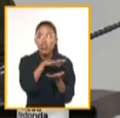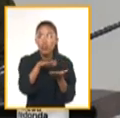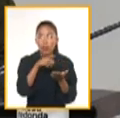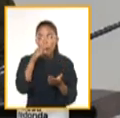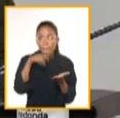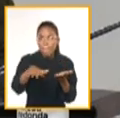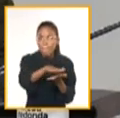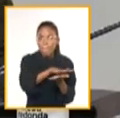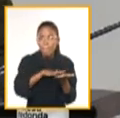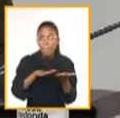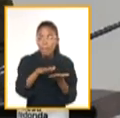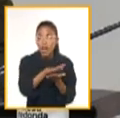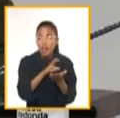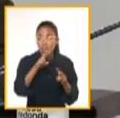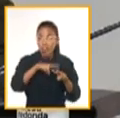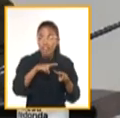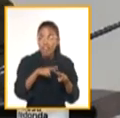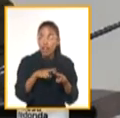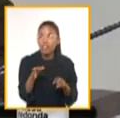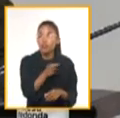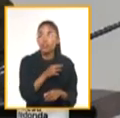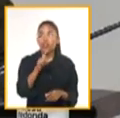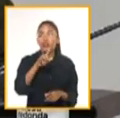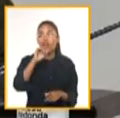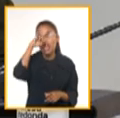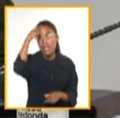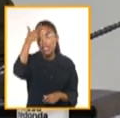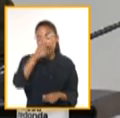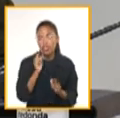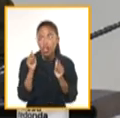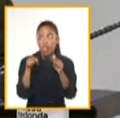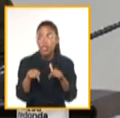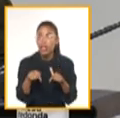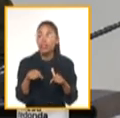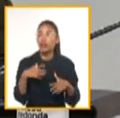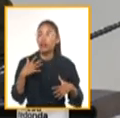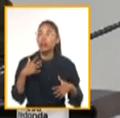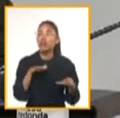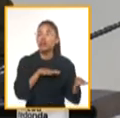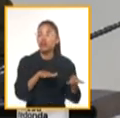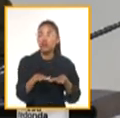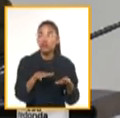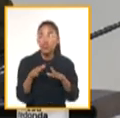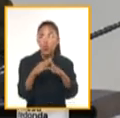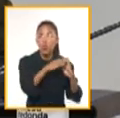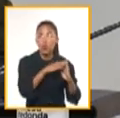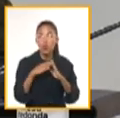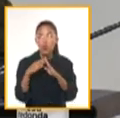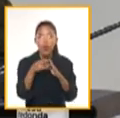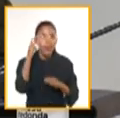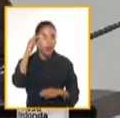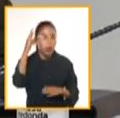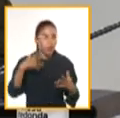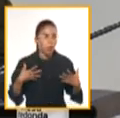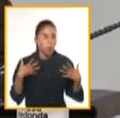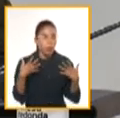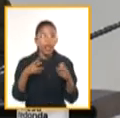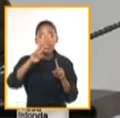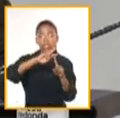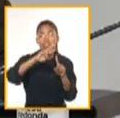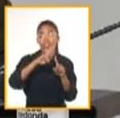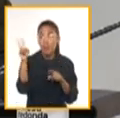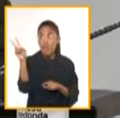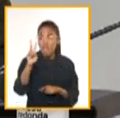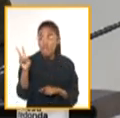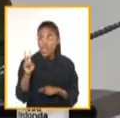en el municipio de La Lisa, pues se está desarrollando una acción comunitaria que rinde homenaje también a Telesur en sus 20 años de fundación